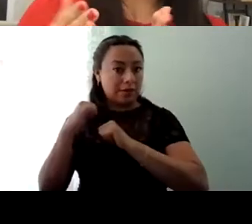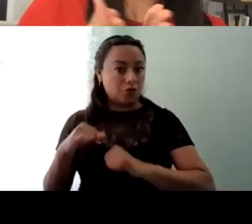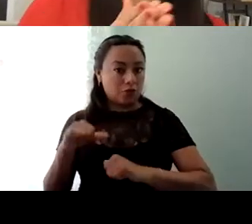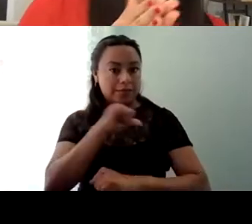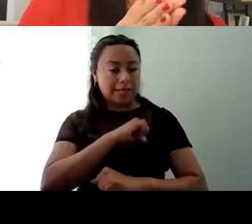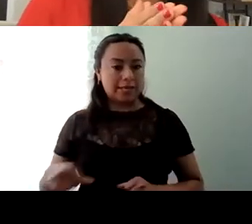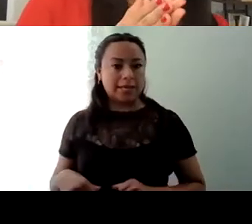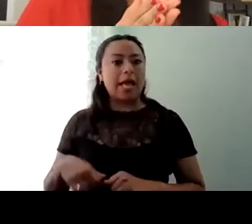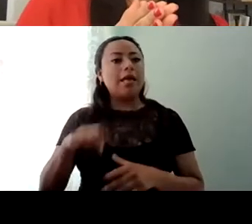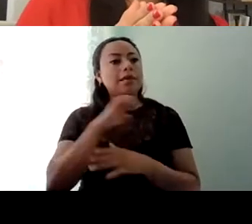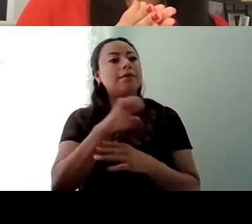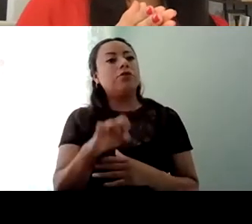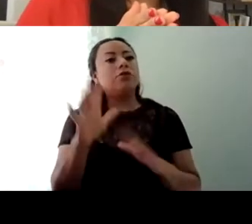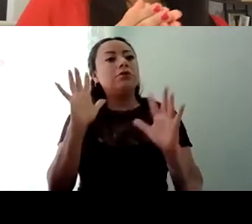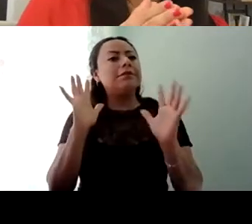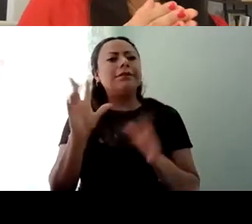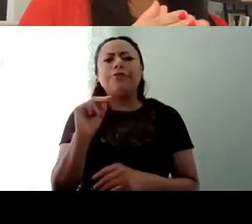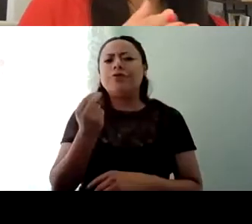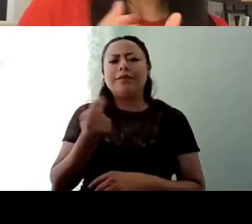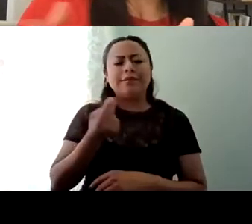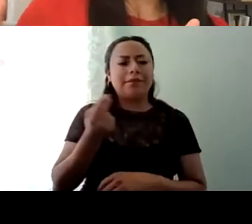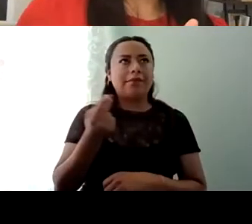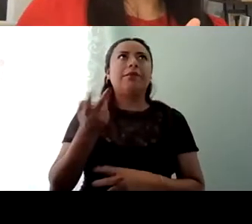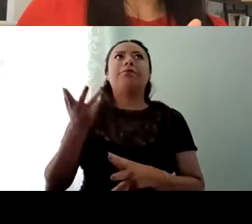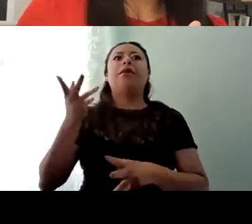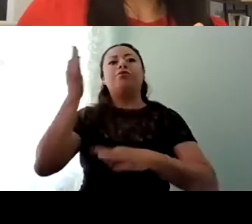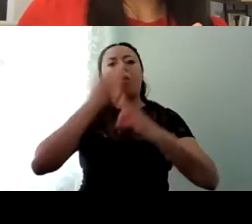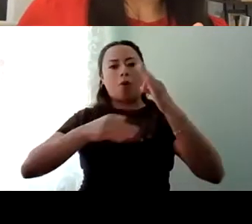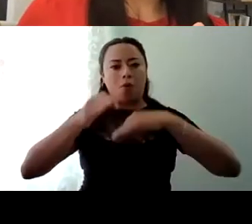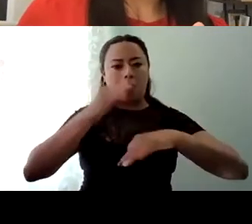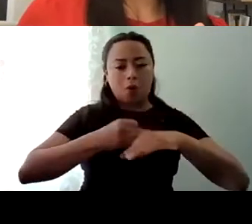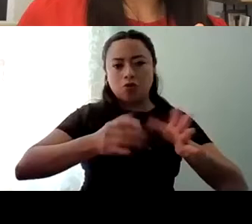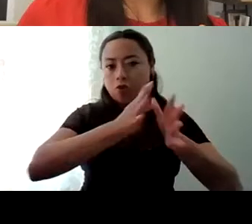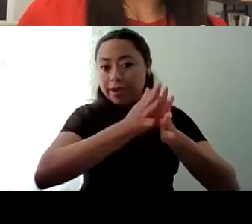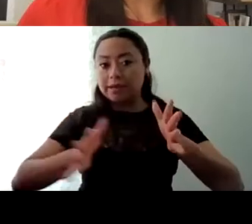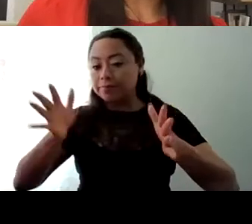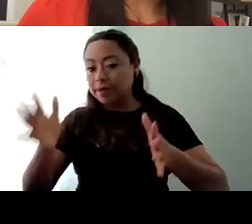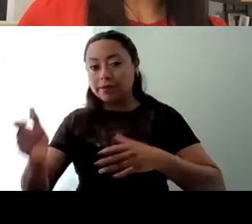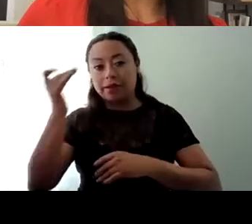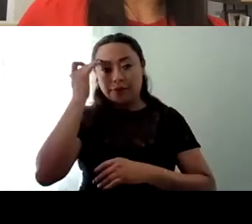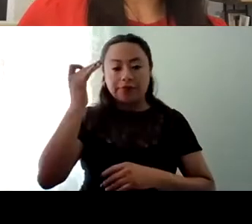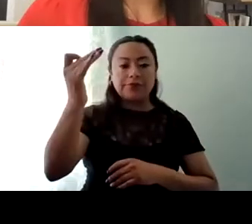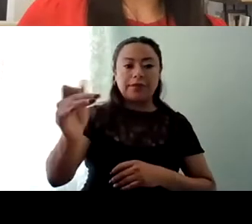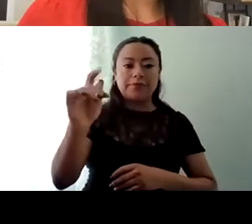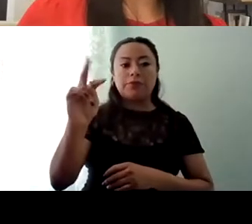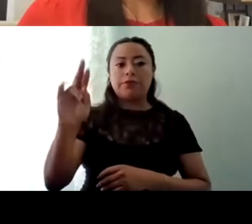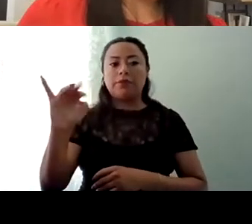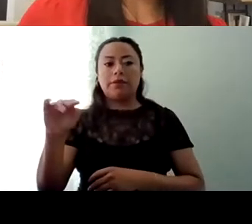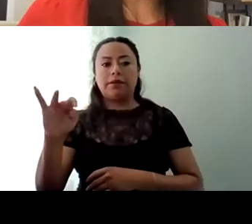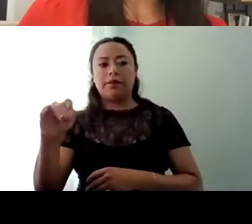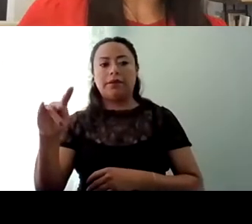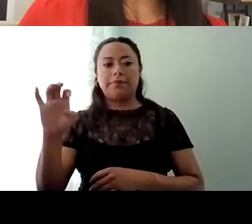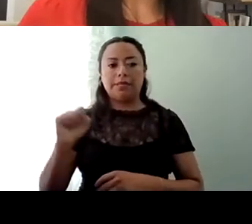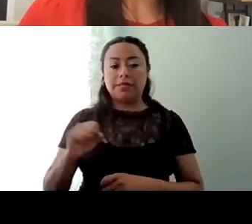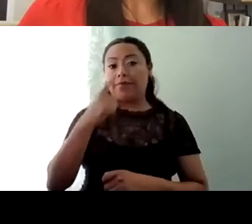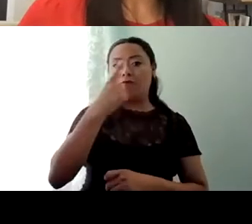se tiene que pasar por todo el periodo que lleva la tramitación de una queja ante